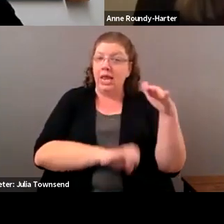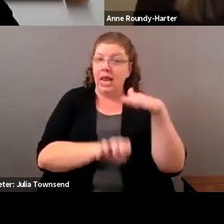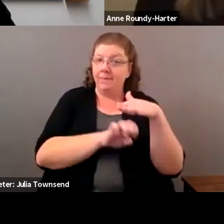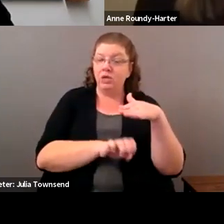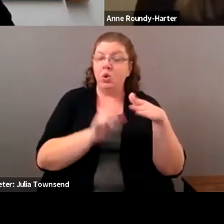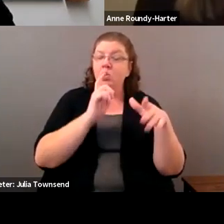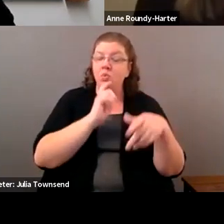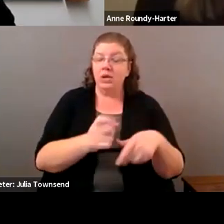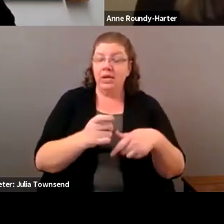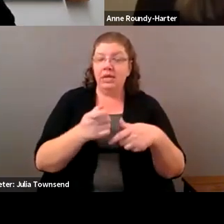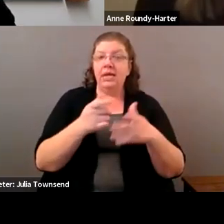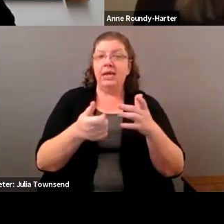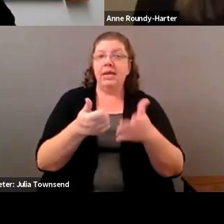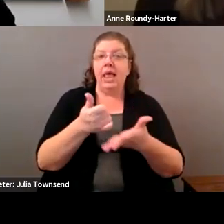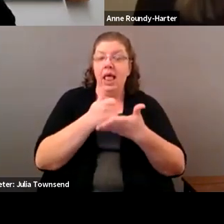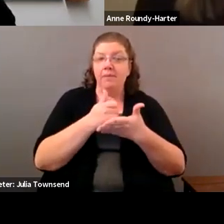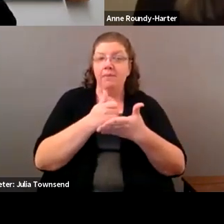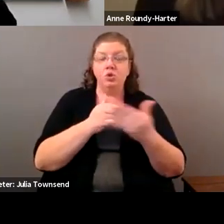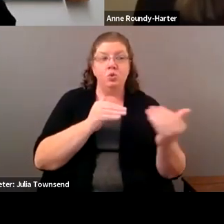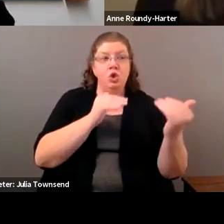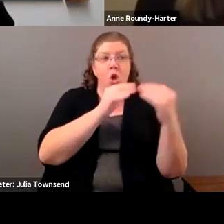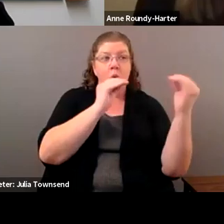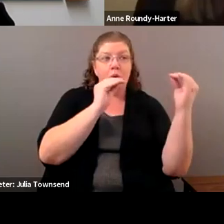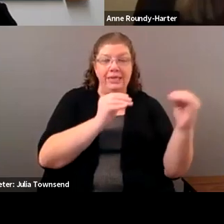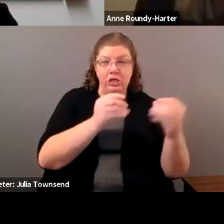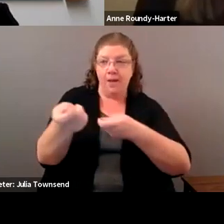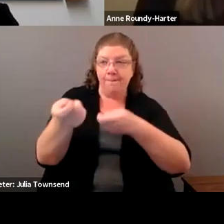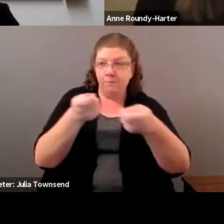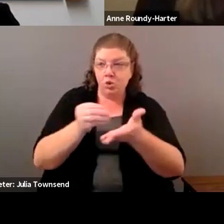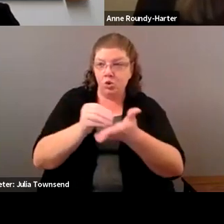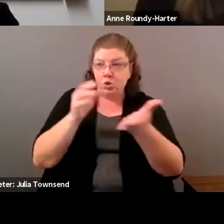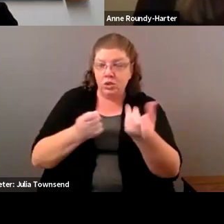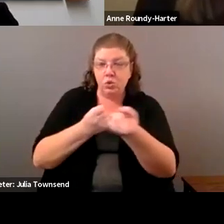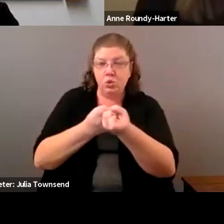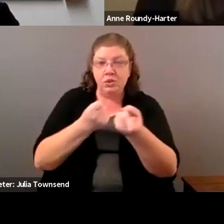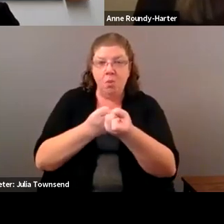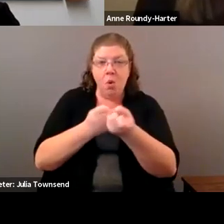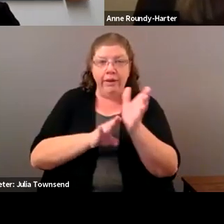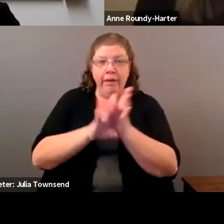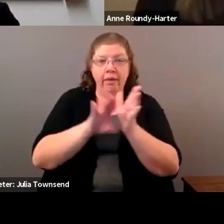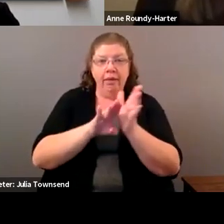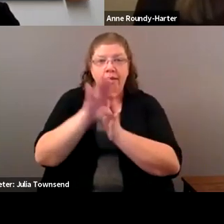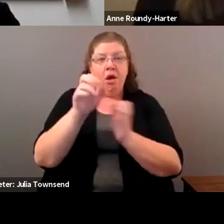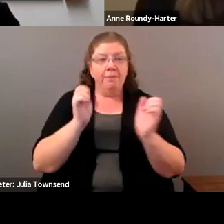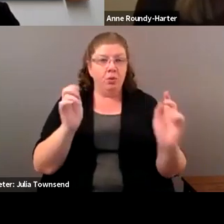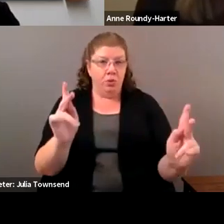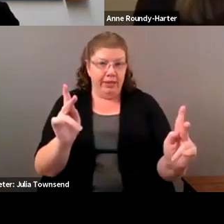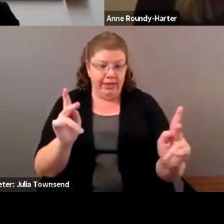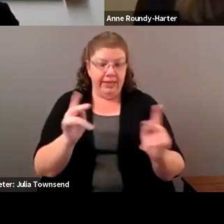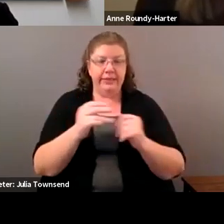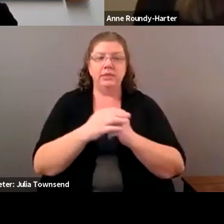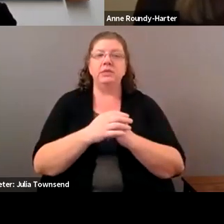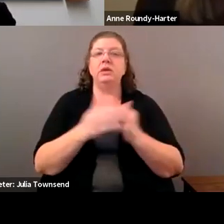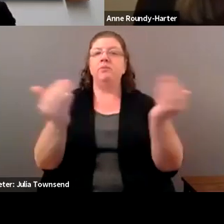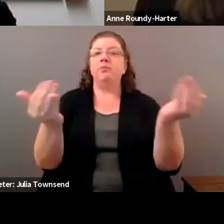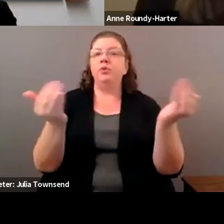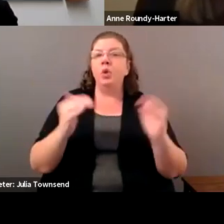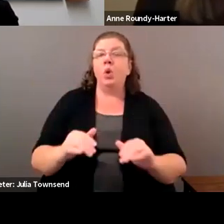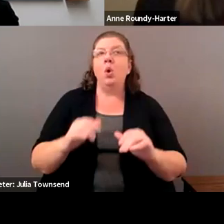para trabajar con los estudiantes y trabajar en forma colaborativa para apoyar las oportunidades de aceleración del aprendizaje